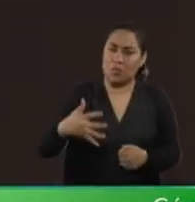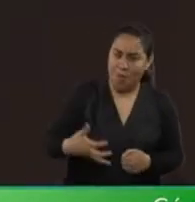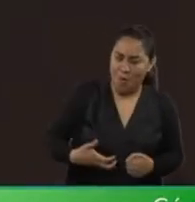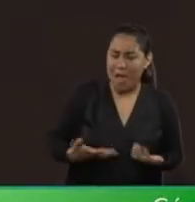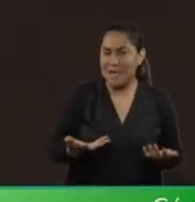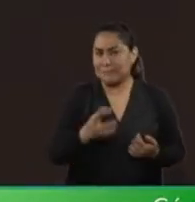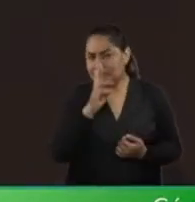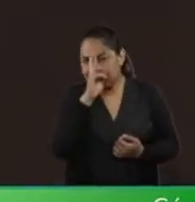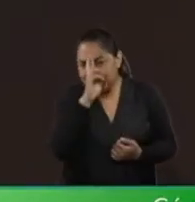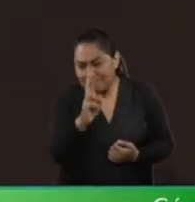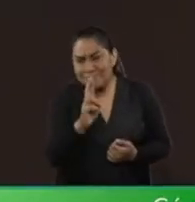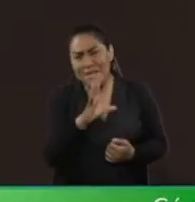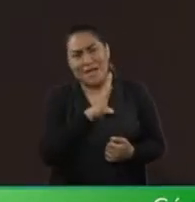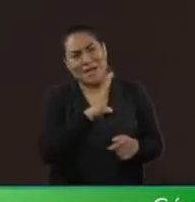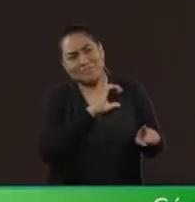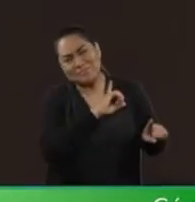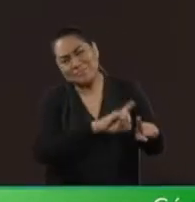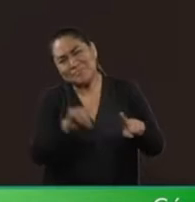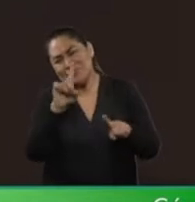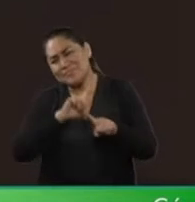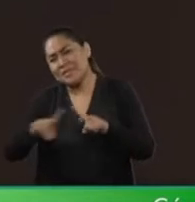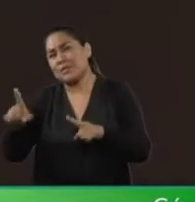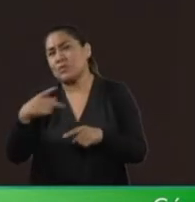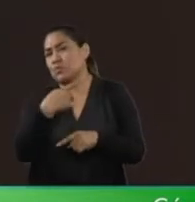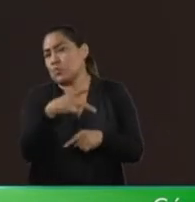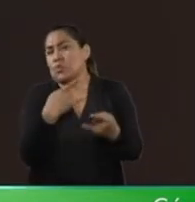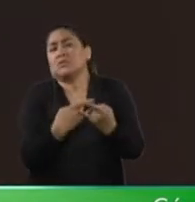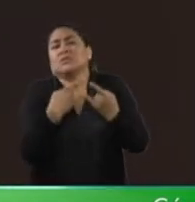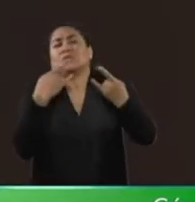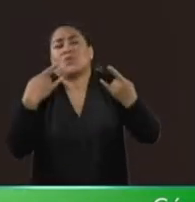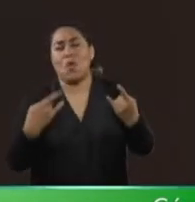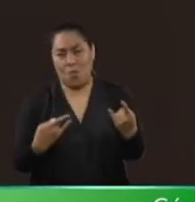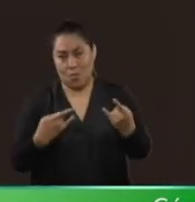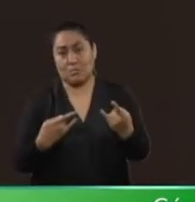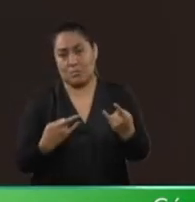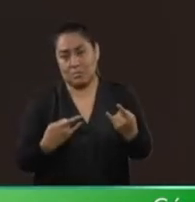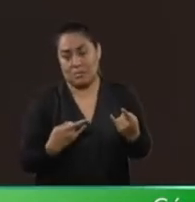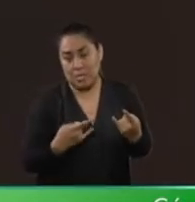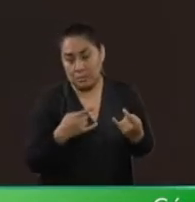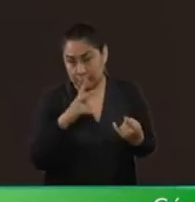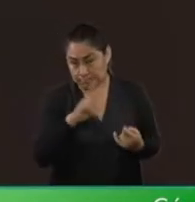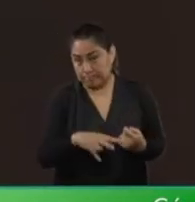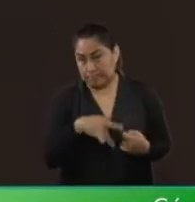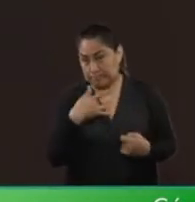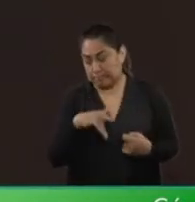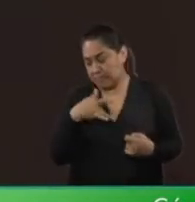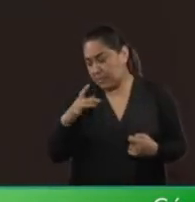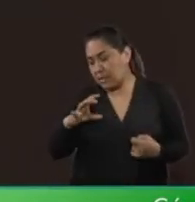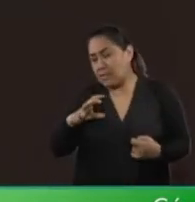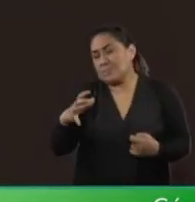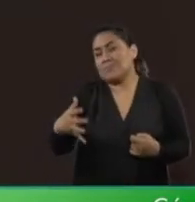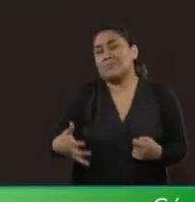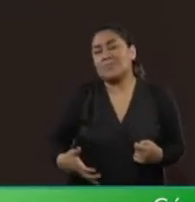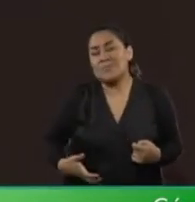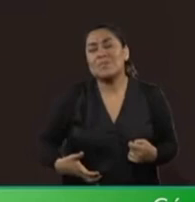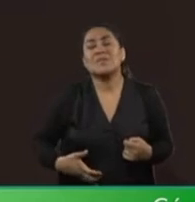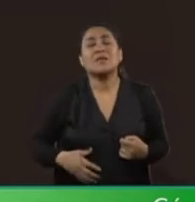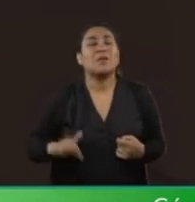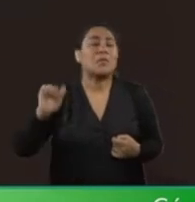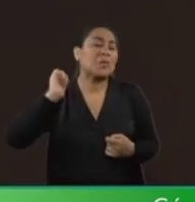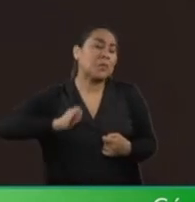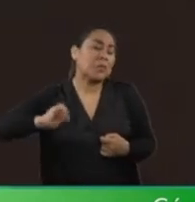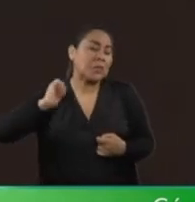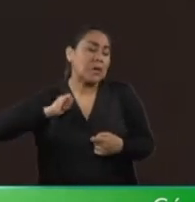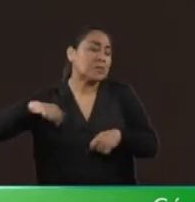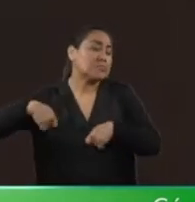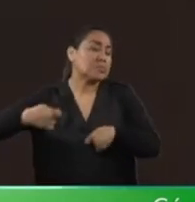su diversidad, su historia y que se enorgullece de su pasado y defiende la dignidad